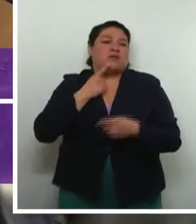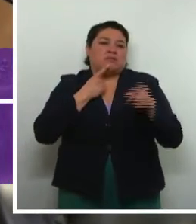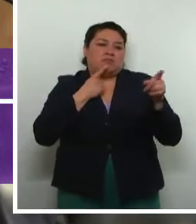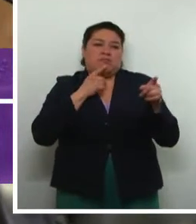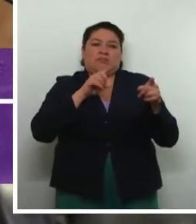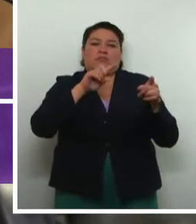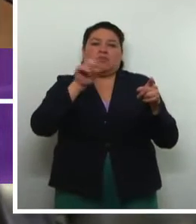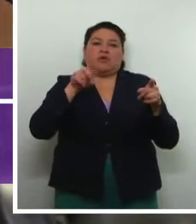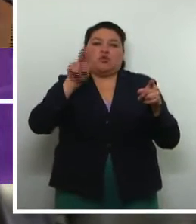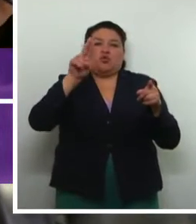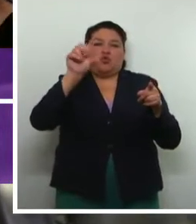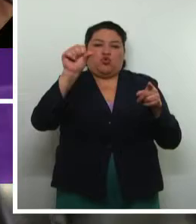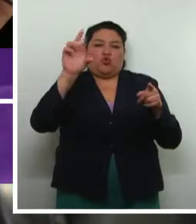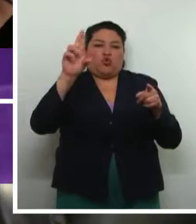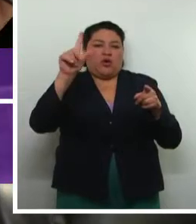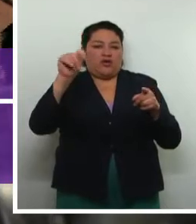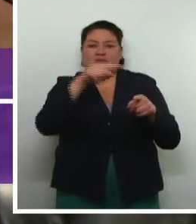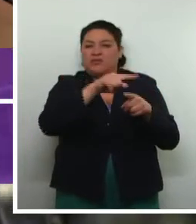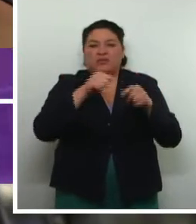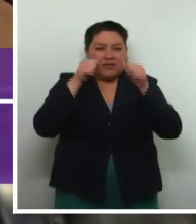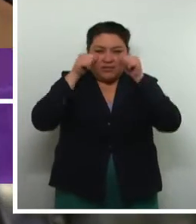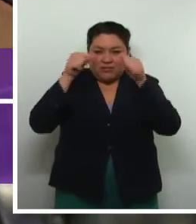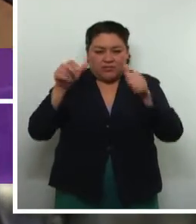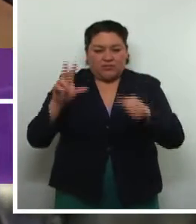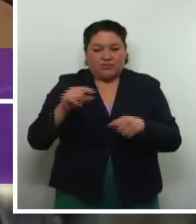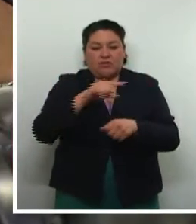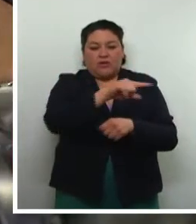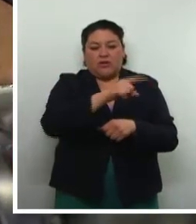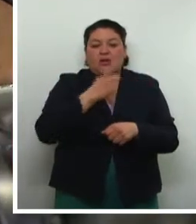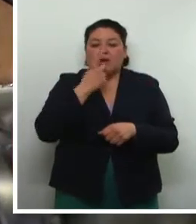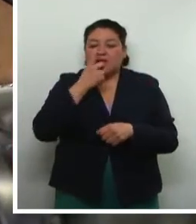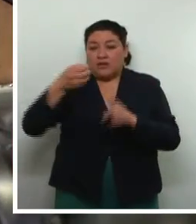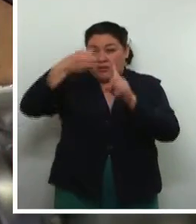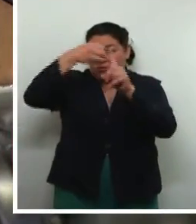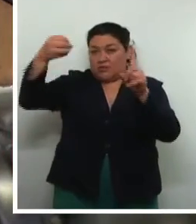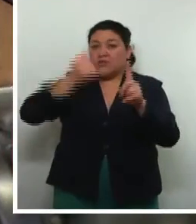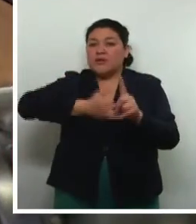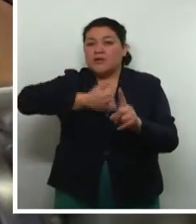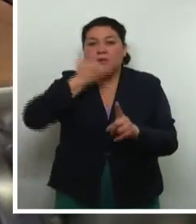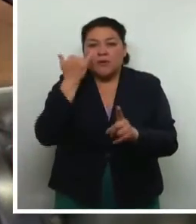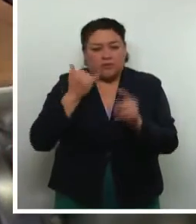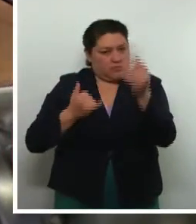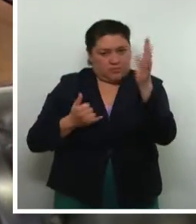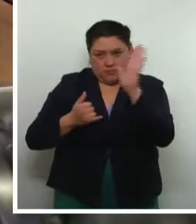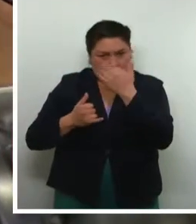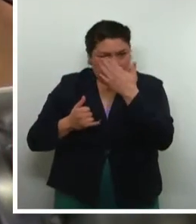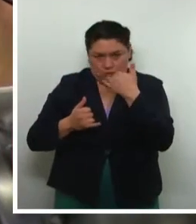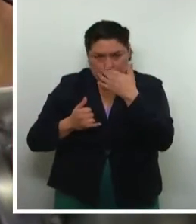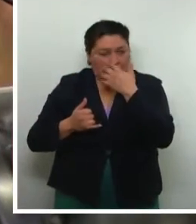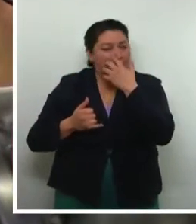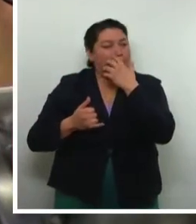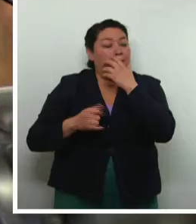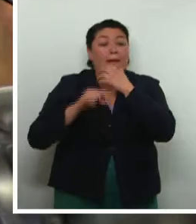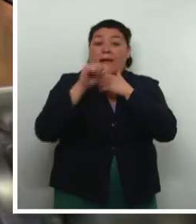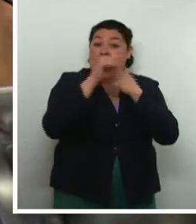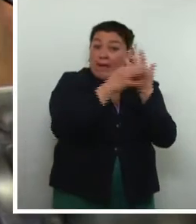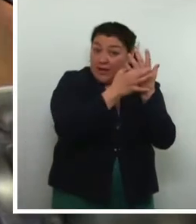Schwartz. Él no impugnó el método. Él nos hizo